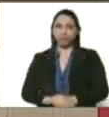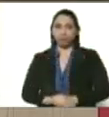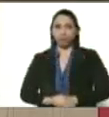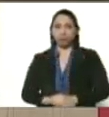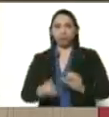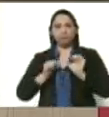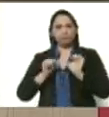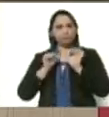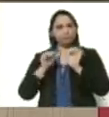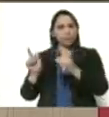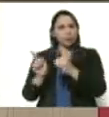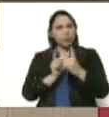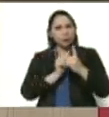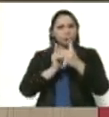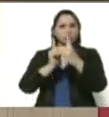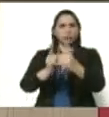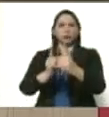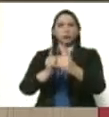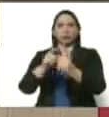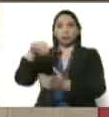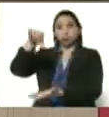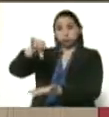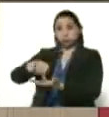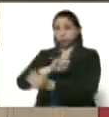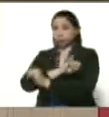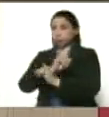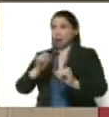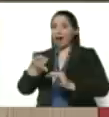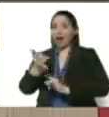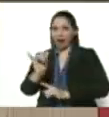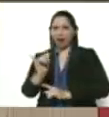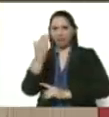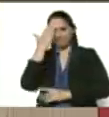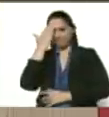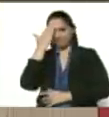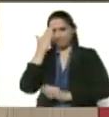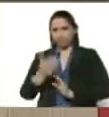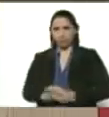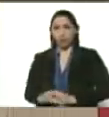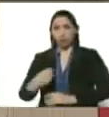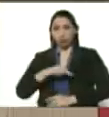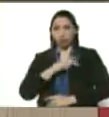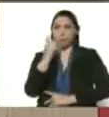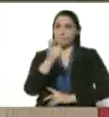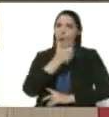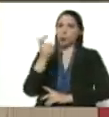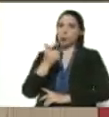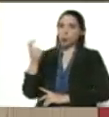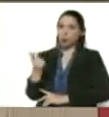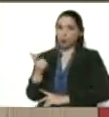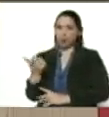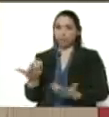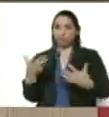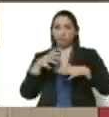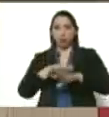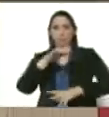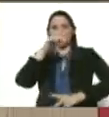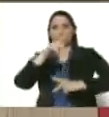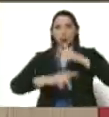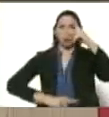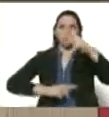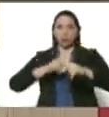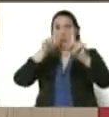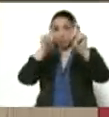seguimos en seguimiento de los focos ya existentes. Seguimos en la búsqueda a través del proceso